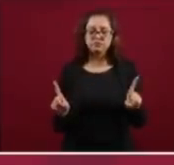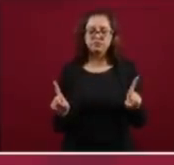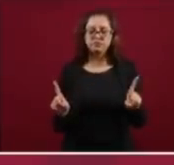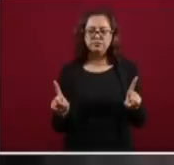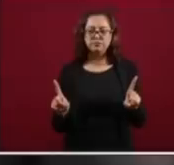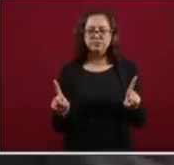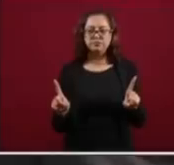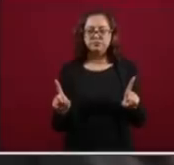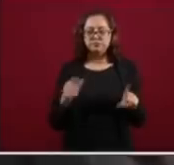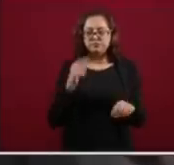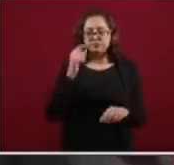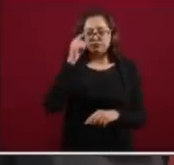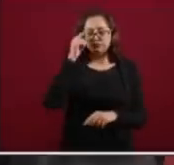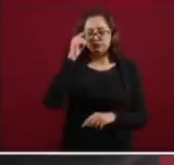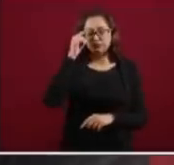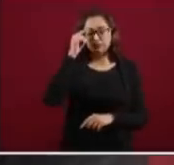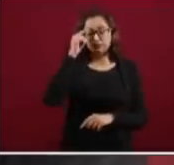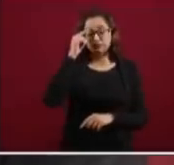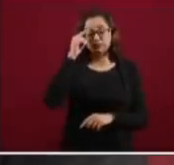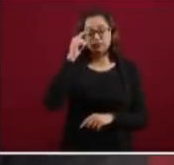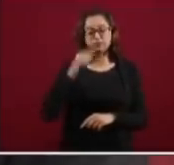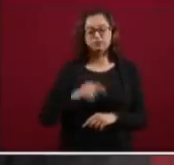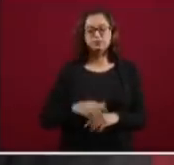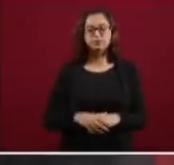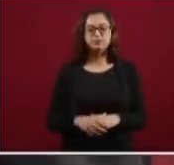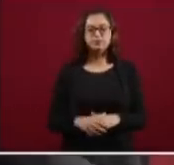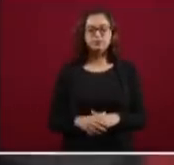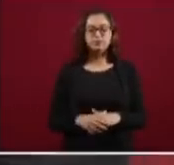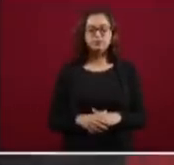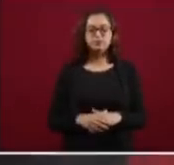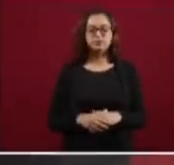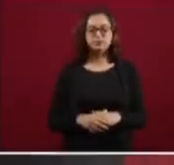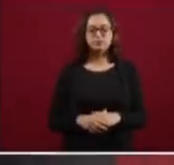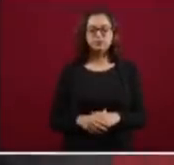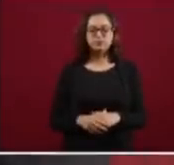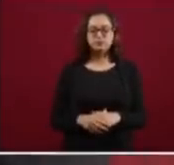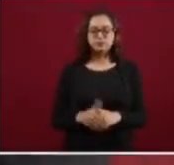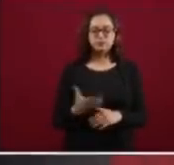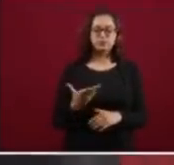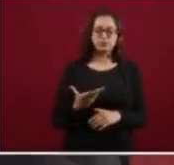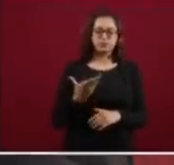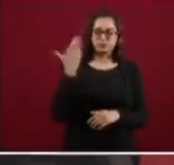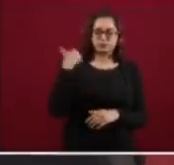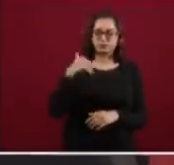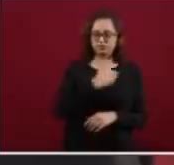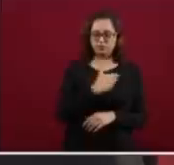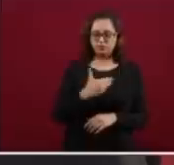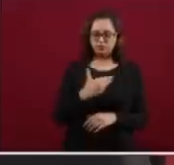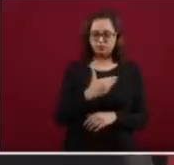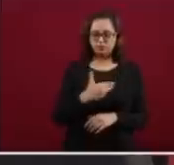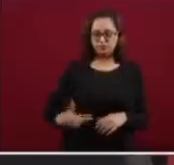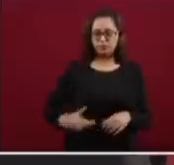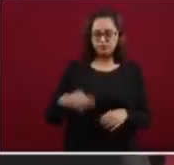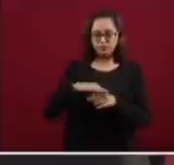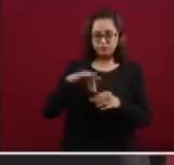en la campaña si se cubría